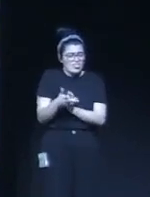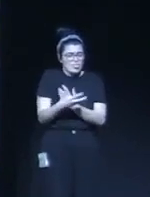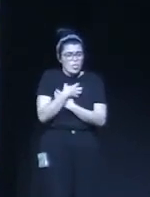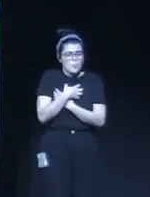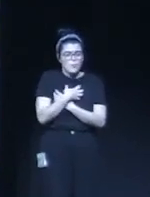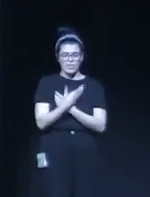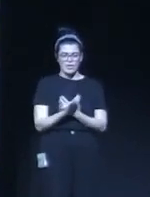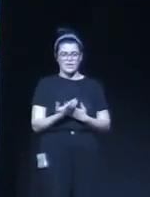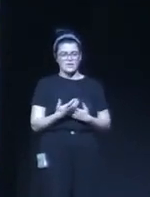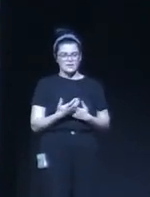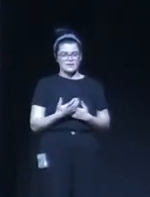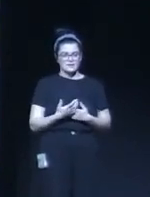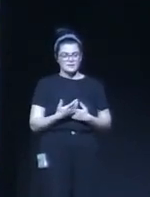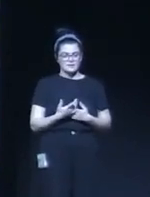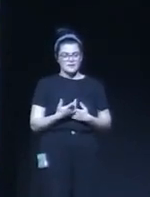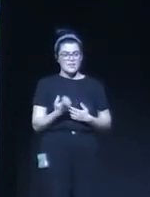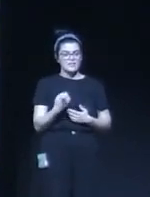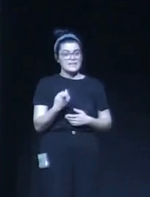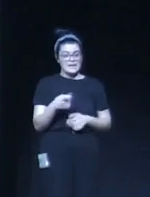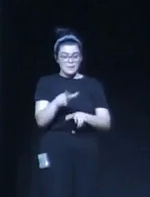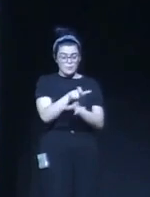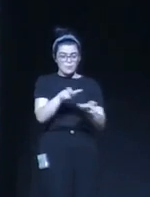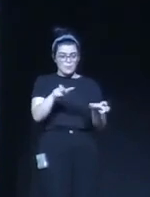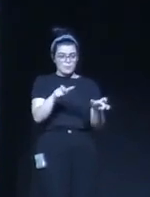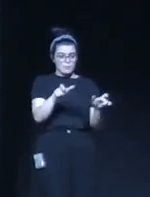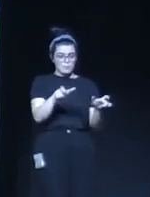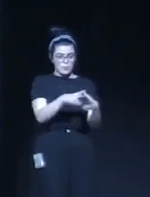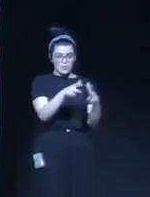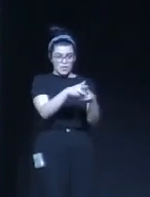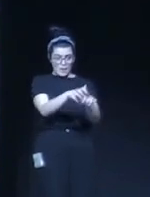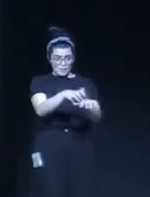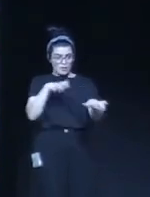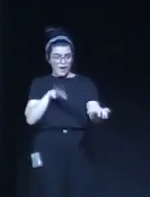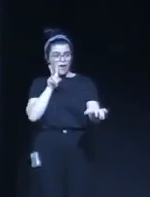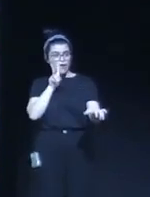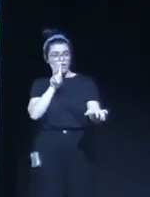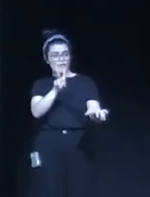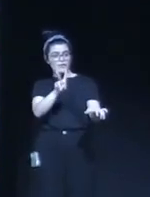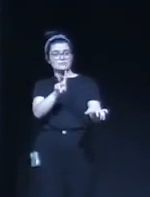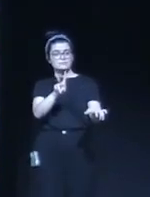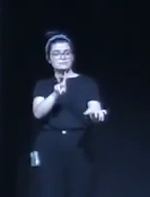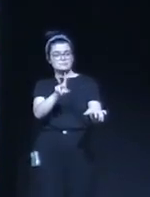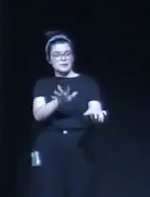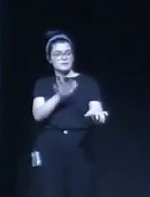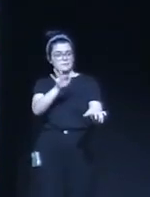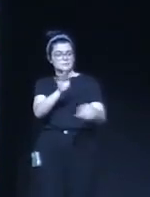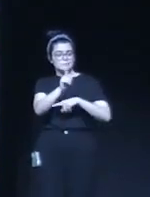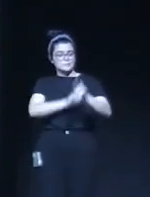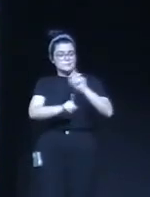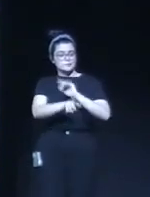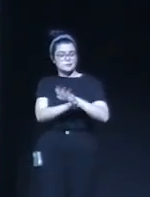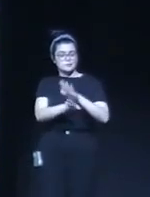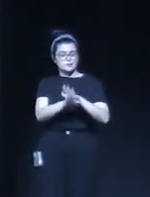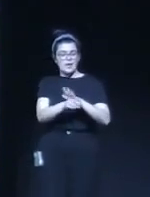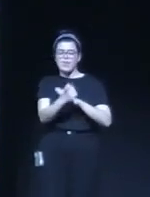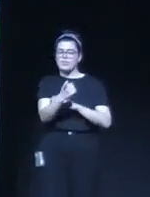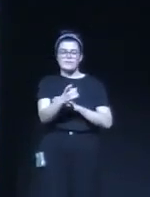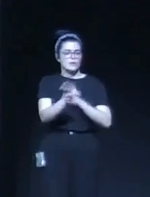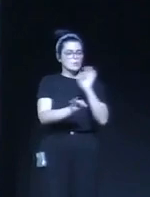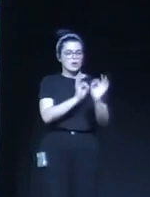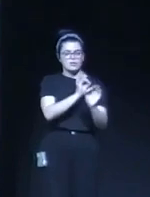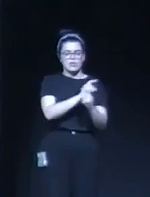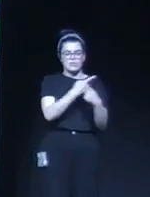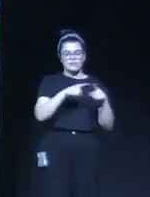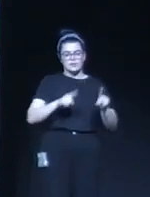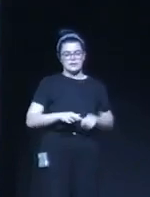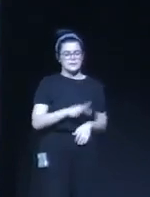decida, que se vea claro, que la mayoría de la población lo vea. Y andemos con estos problemas. Yo les preguntaba antes... Hay que organizarlo de otra manera. Yo